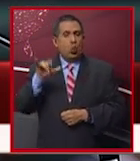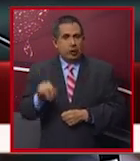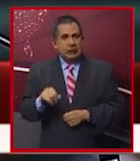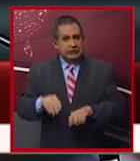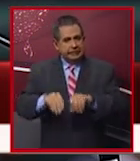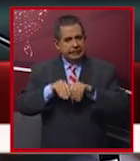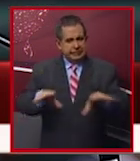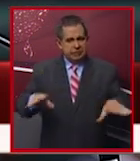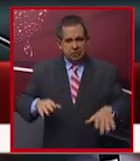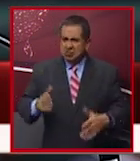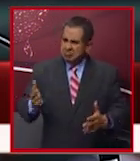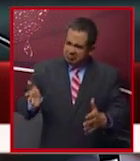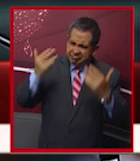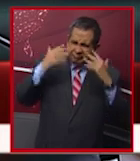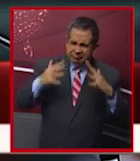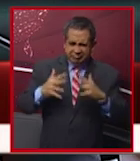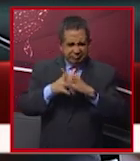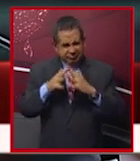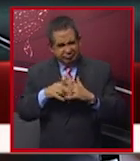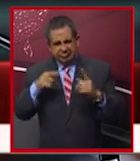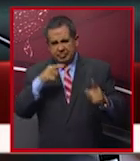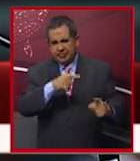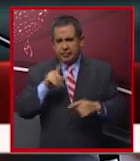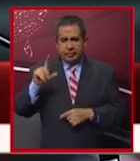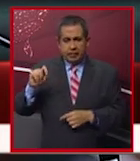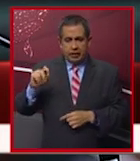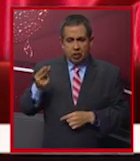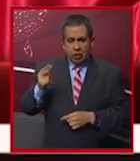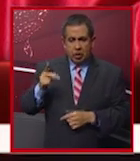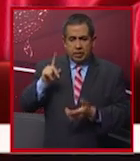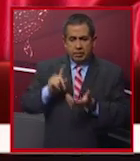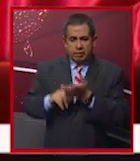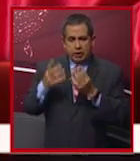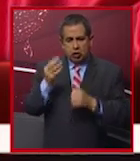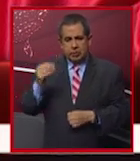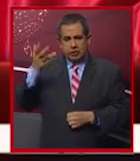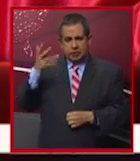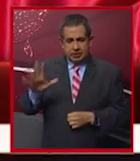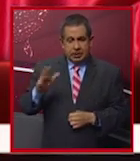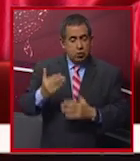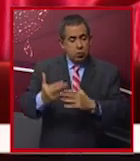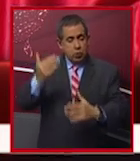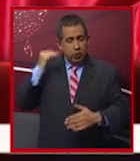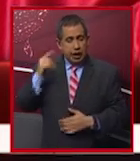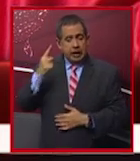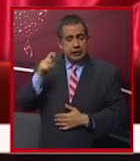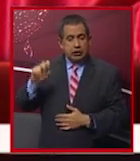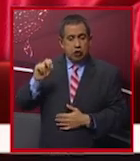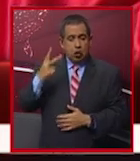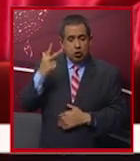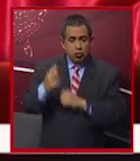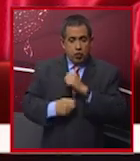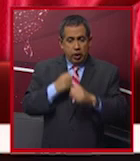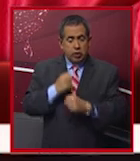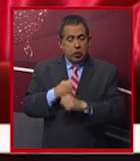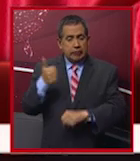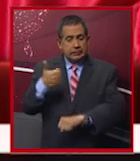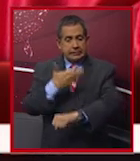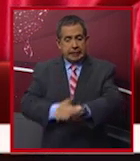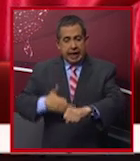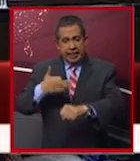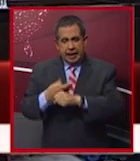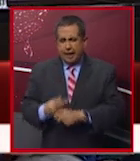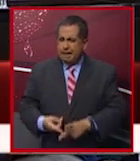llamó a levantarse en armas el 20 de noviembre de 1910, hace 108 años, a las 6 de la